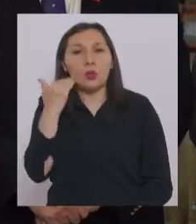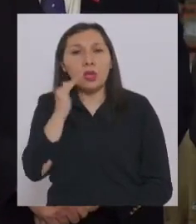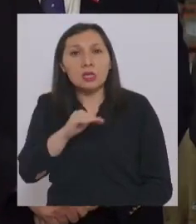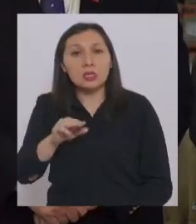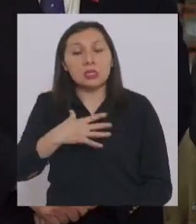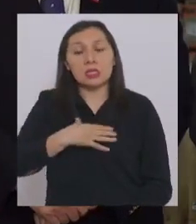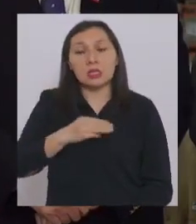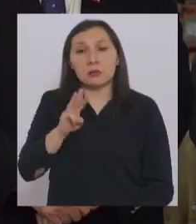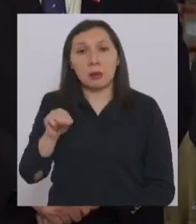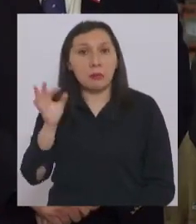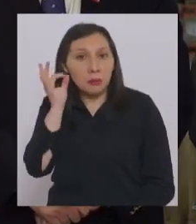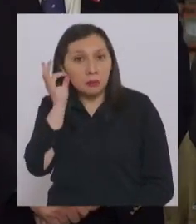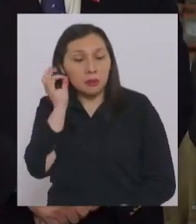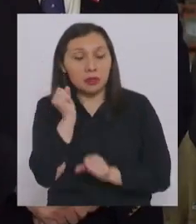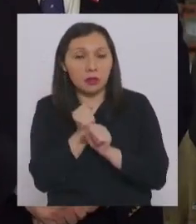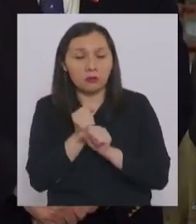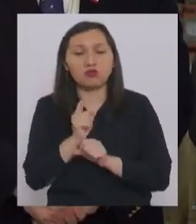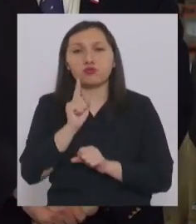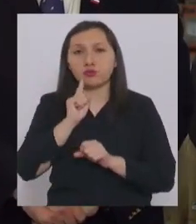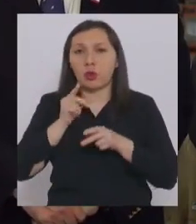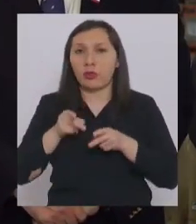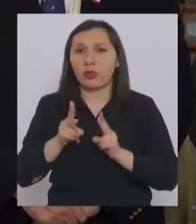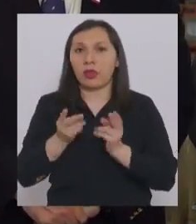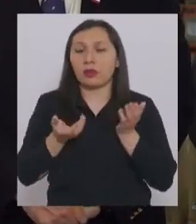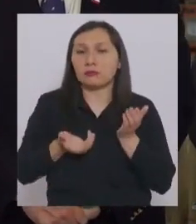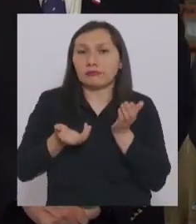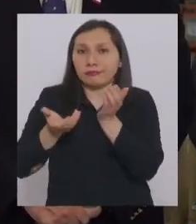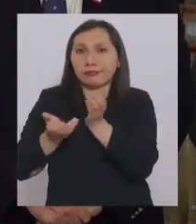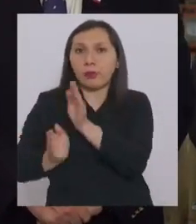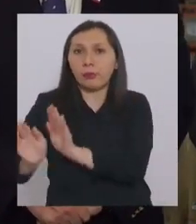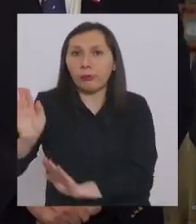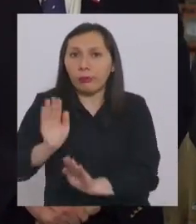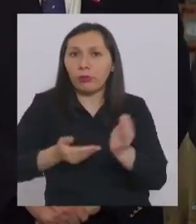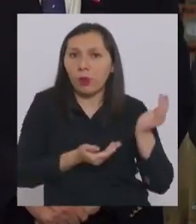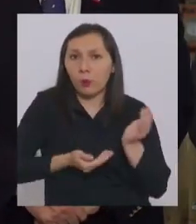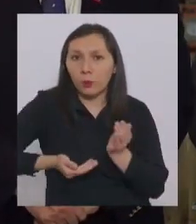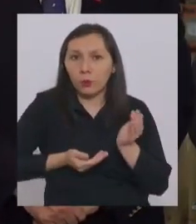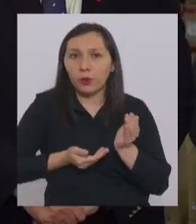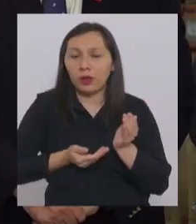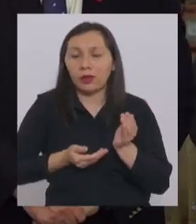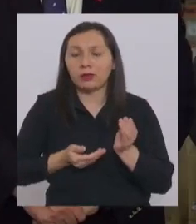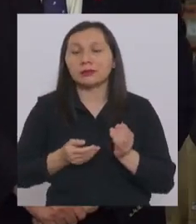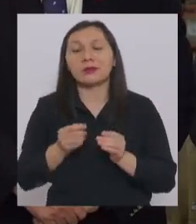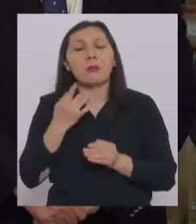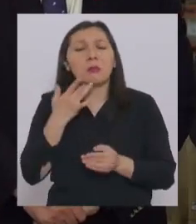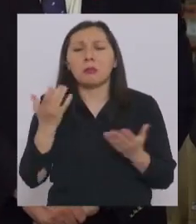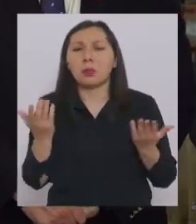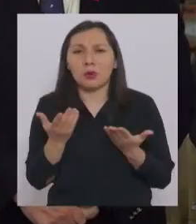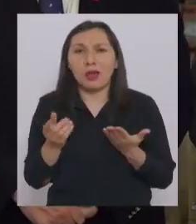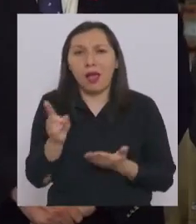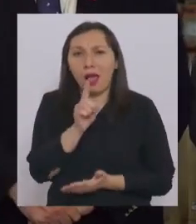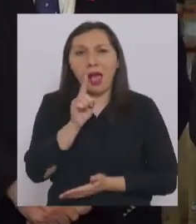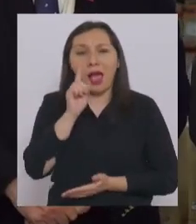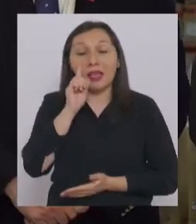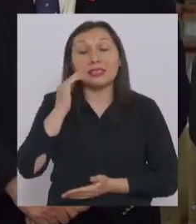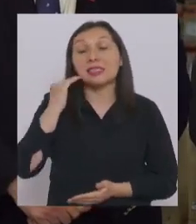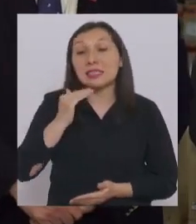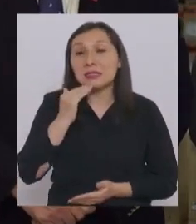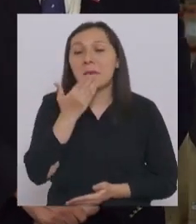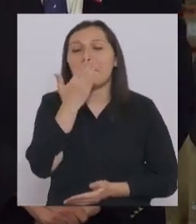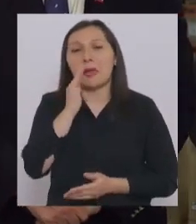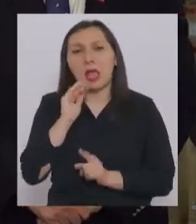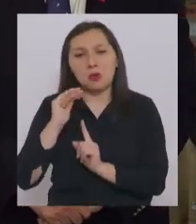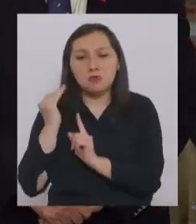hijos de madres, trabajadoras, tengan el derecho a la sala cuna. ¿Por qué? Porque así vamos a tener niños